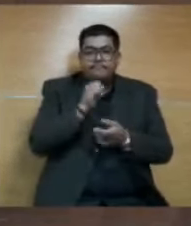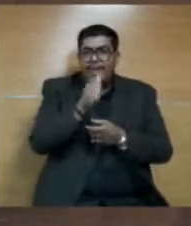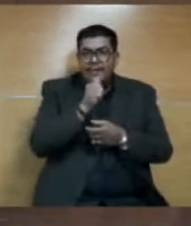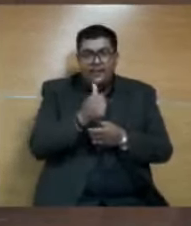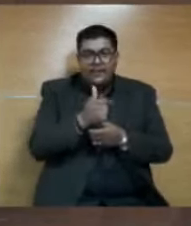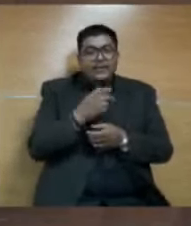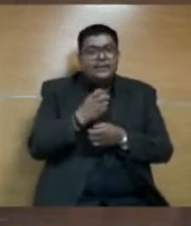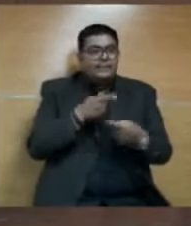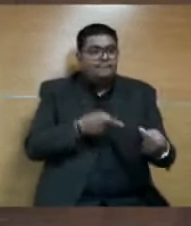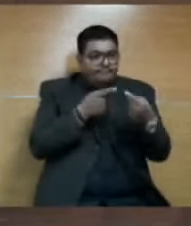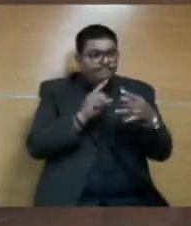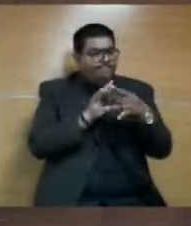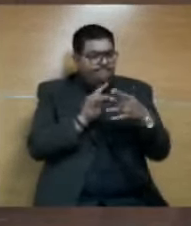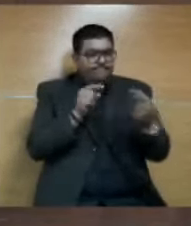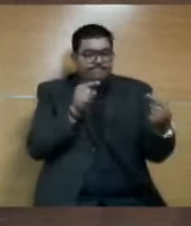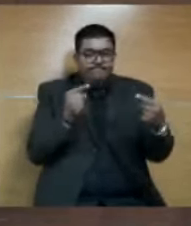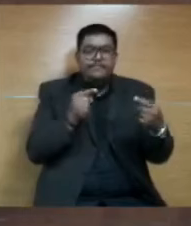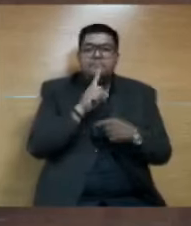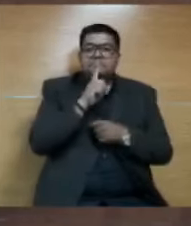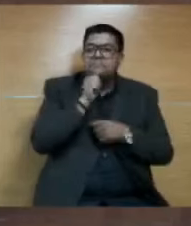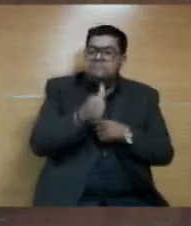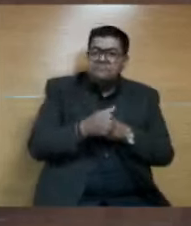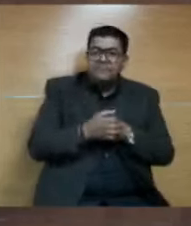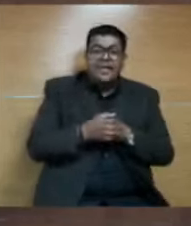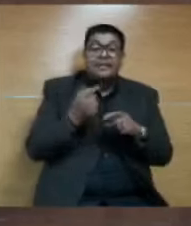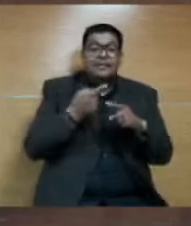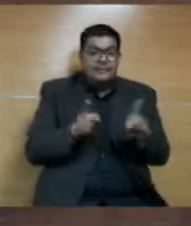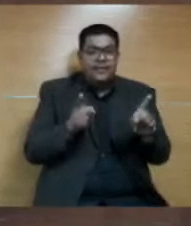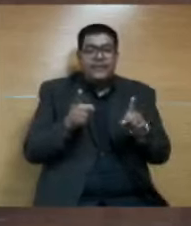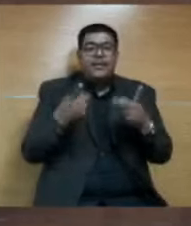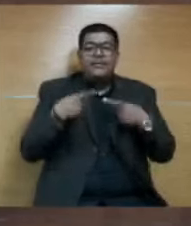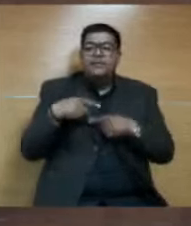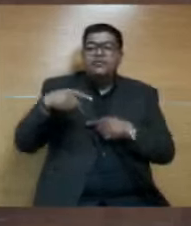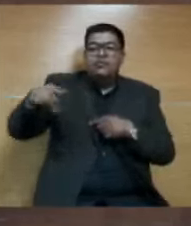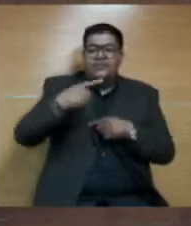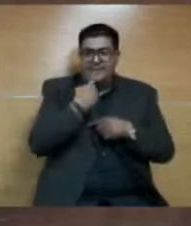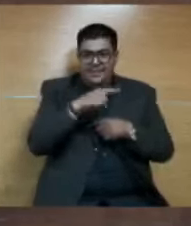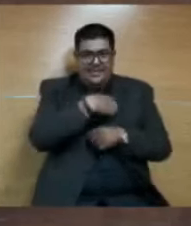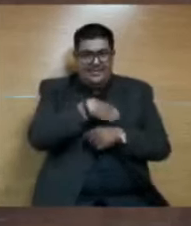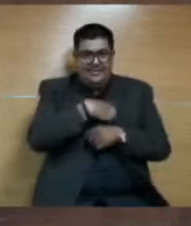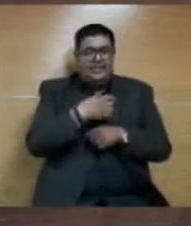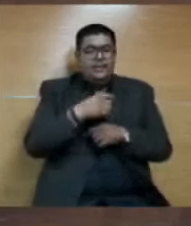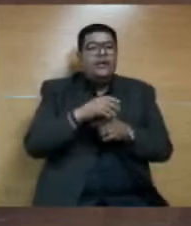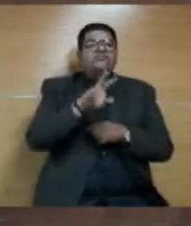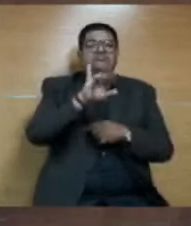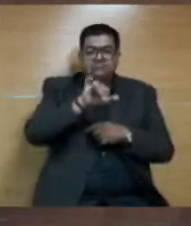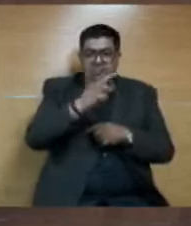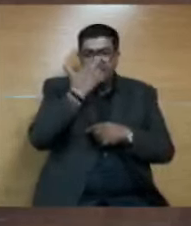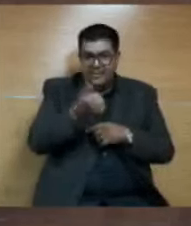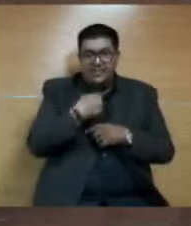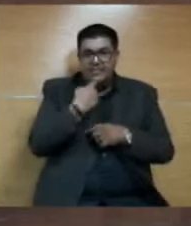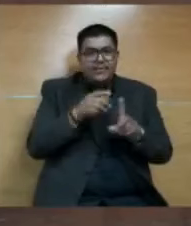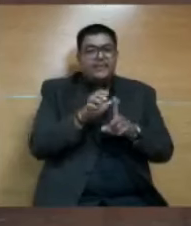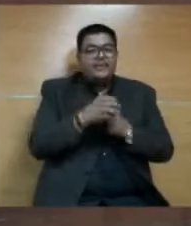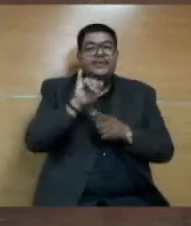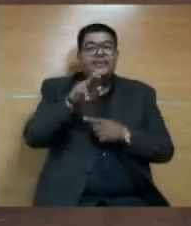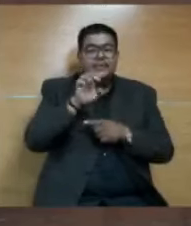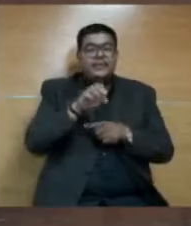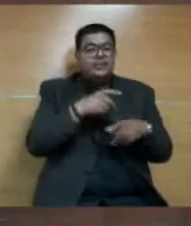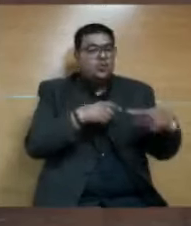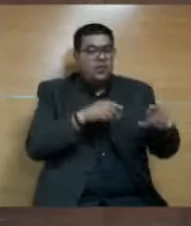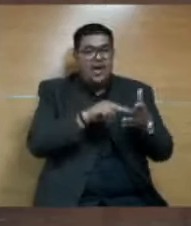e infundado por otra parte porque, contrario a lo que sostiene el actor, en el presente caso sí resulta aplicable el acuerdo del Consejo General del